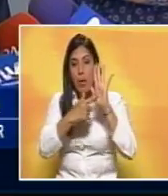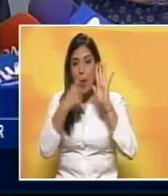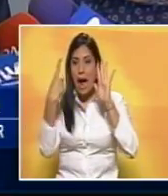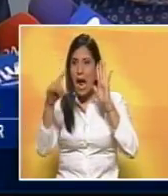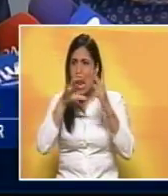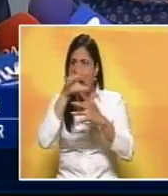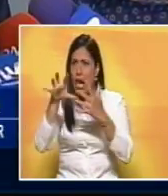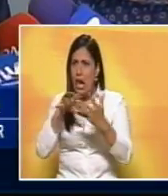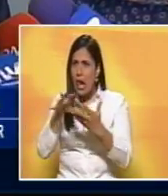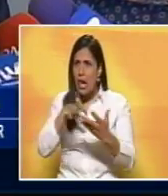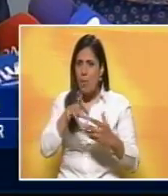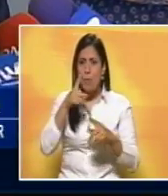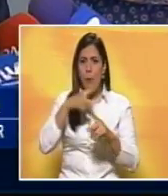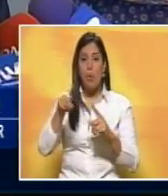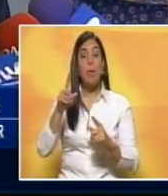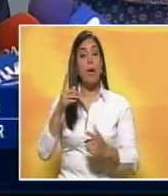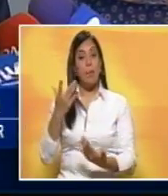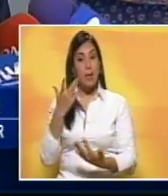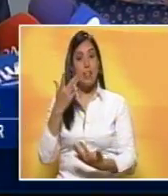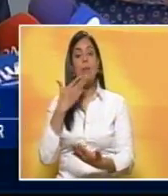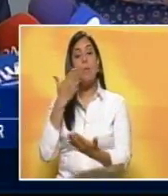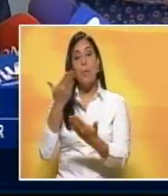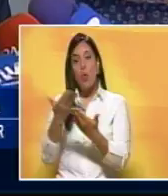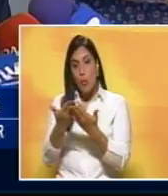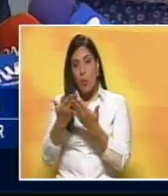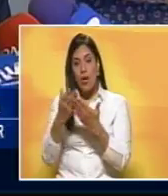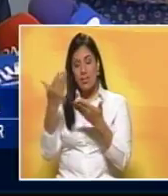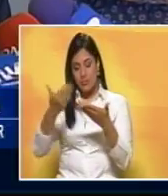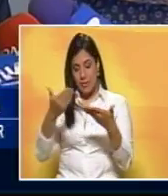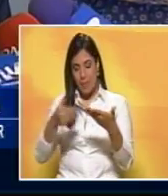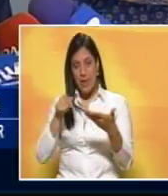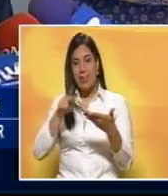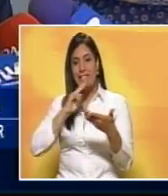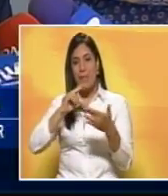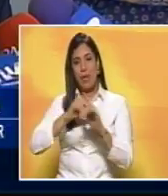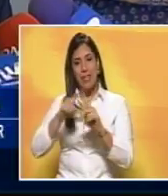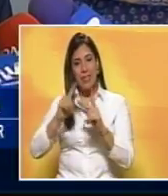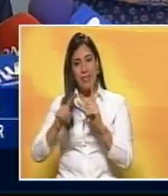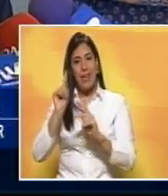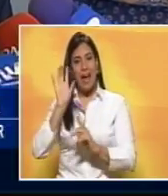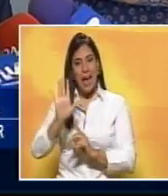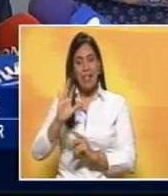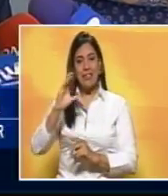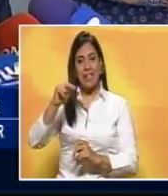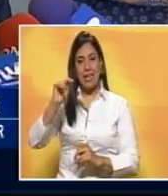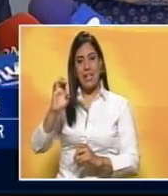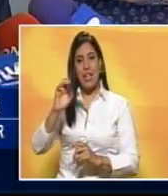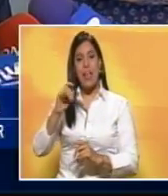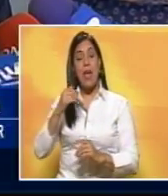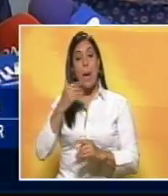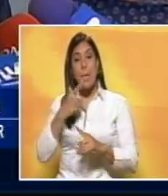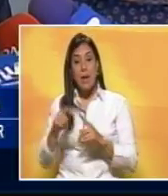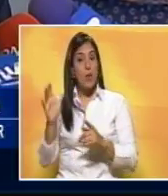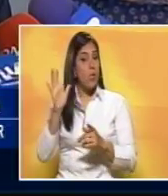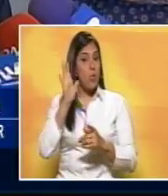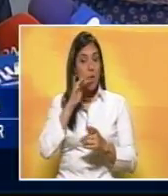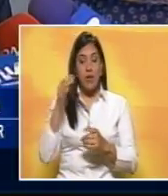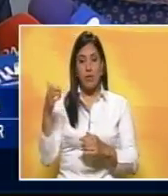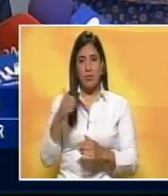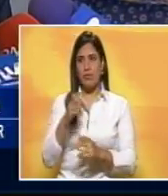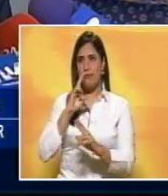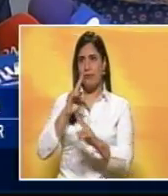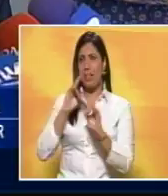existieron irregularidades en las regionales es presentando actas que demuestran resultados diferentes a los del CNE, cosa que no ha hecho la